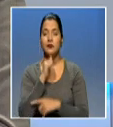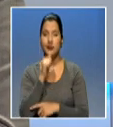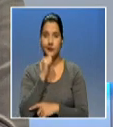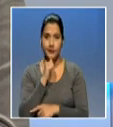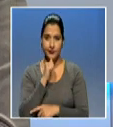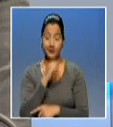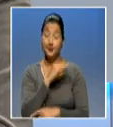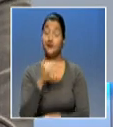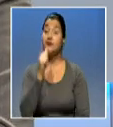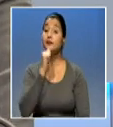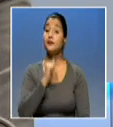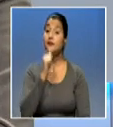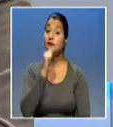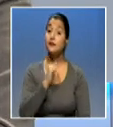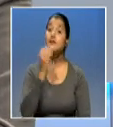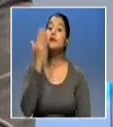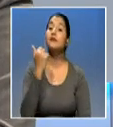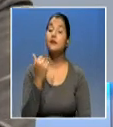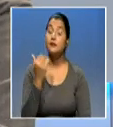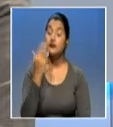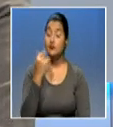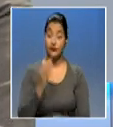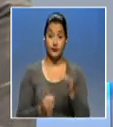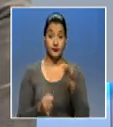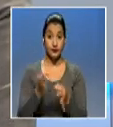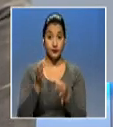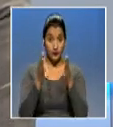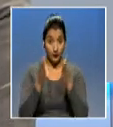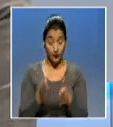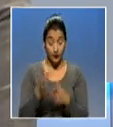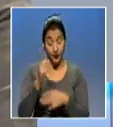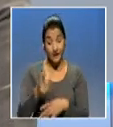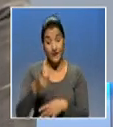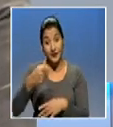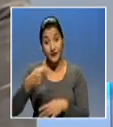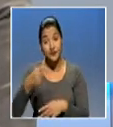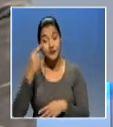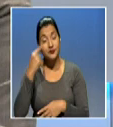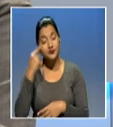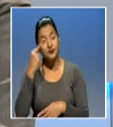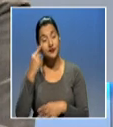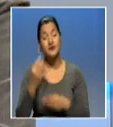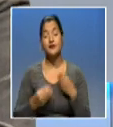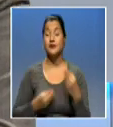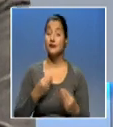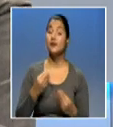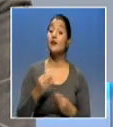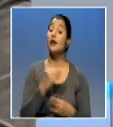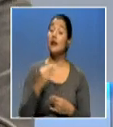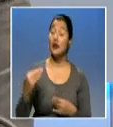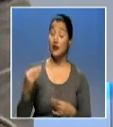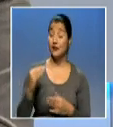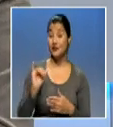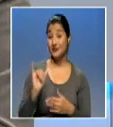Y prudencia porque el juez tiene que ir valorando y examinando. Y en esa labor,